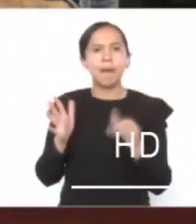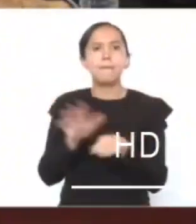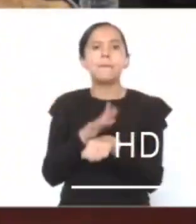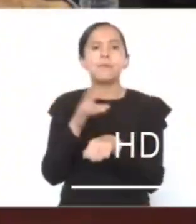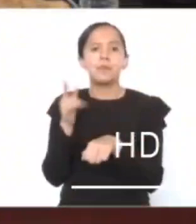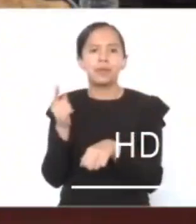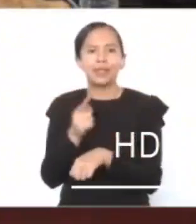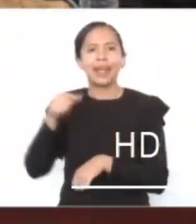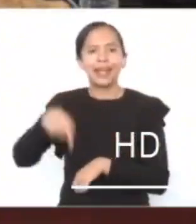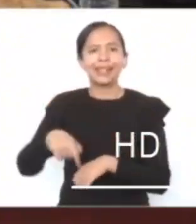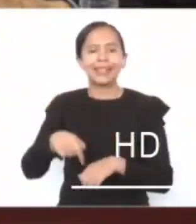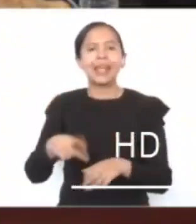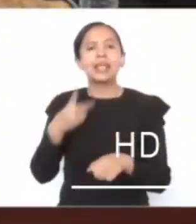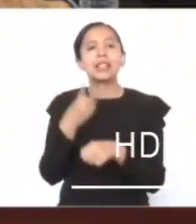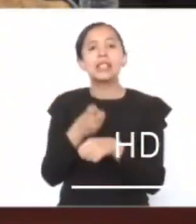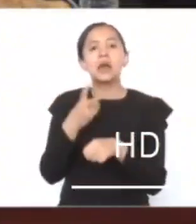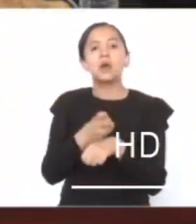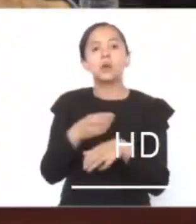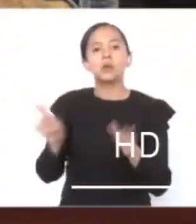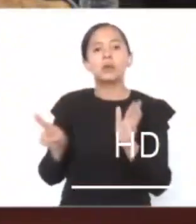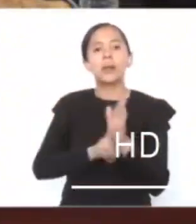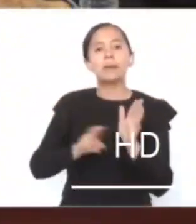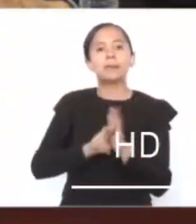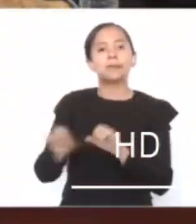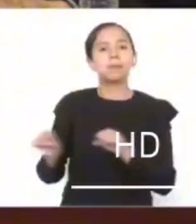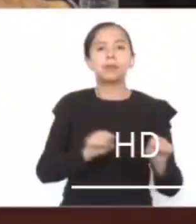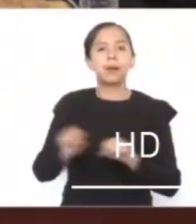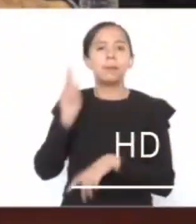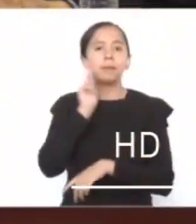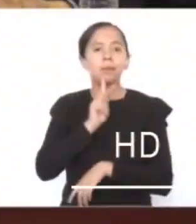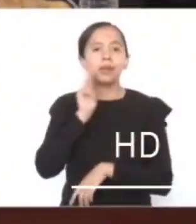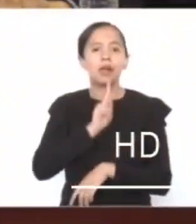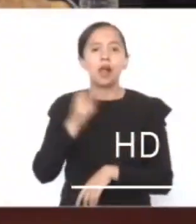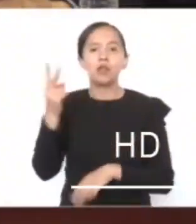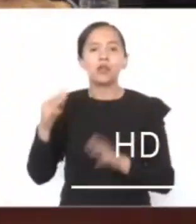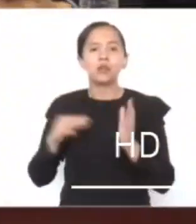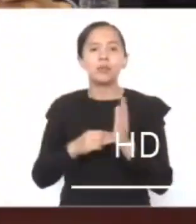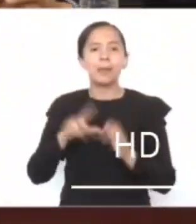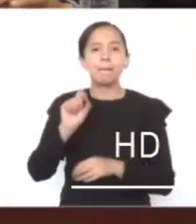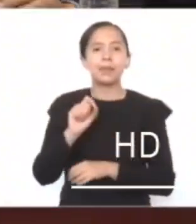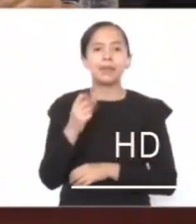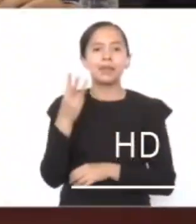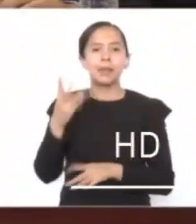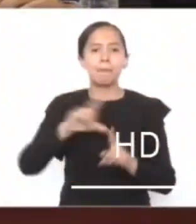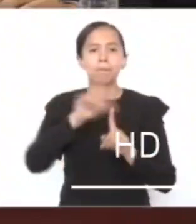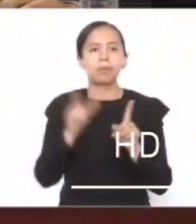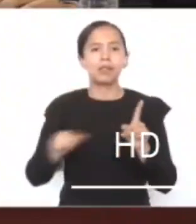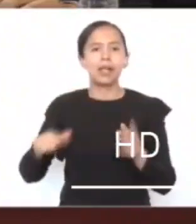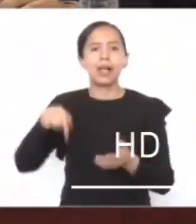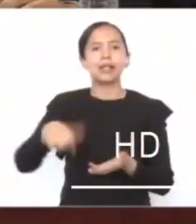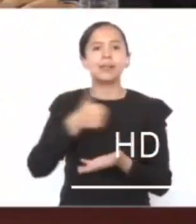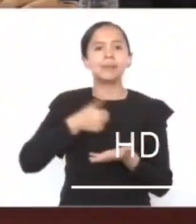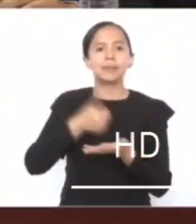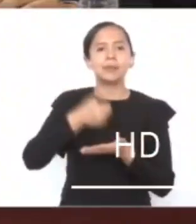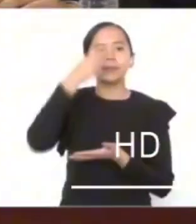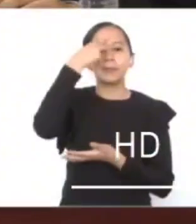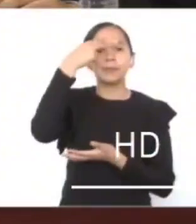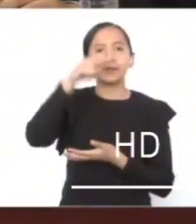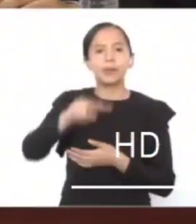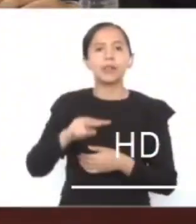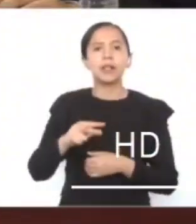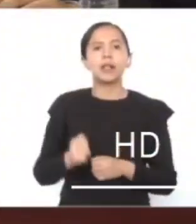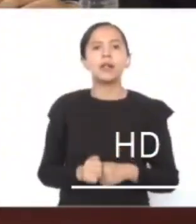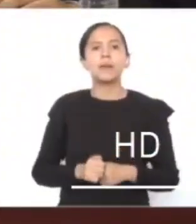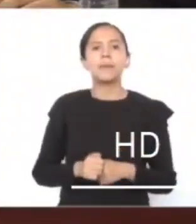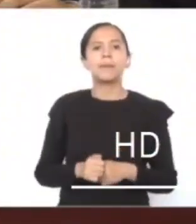segundo simulacro nacional 2023, en este caso realizado en la Ciudad de México, que se llevó